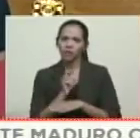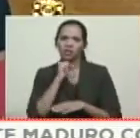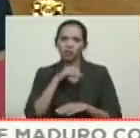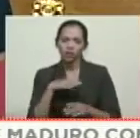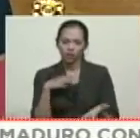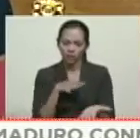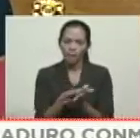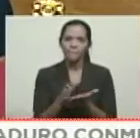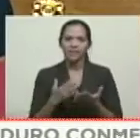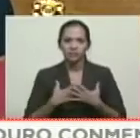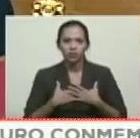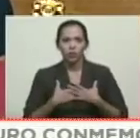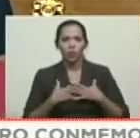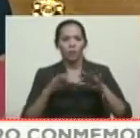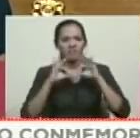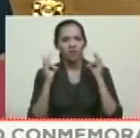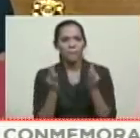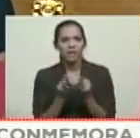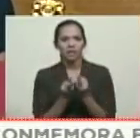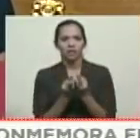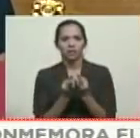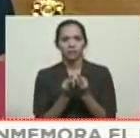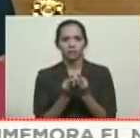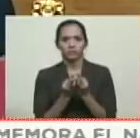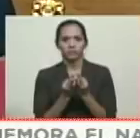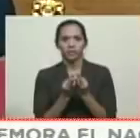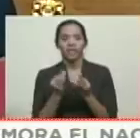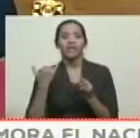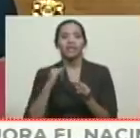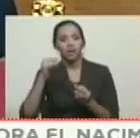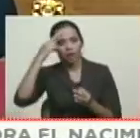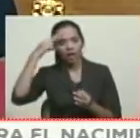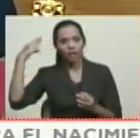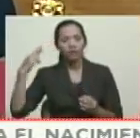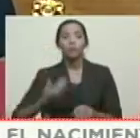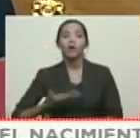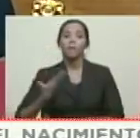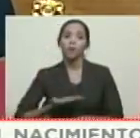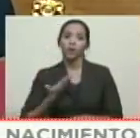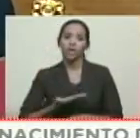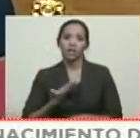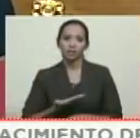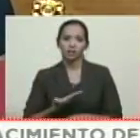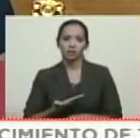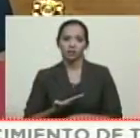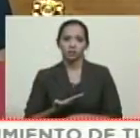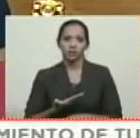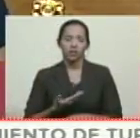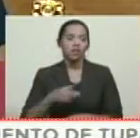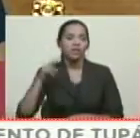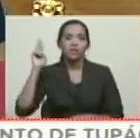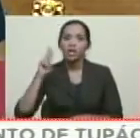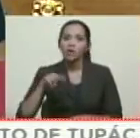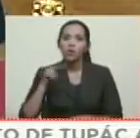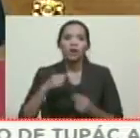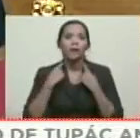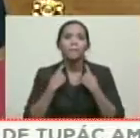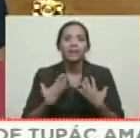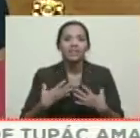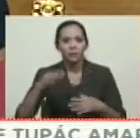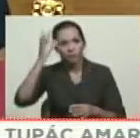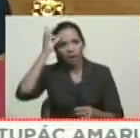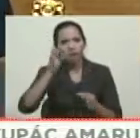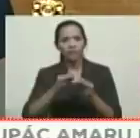sucedió con mi familia, y hay una reflexión muy importante, que nunca perdamos la fe en